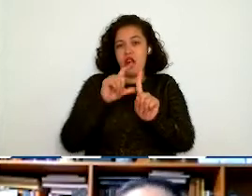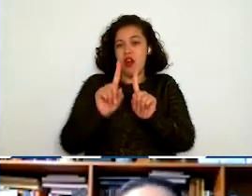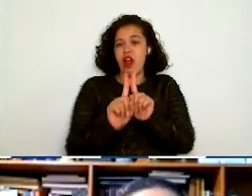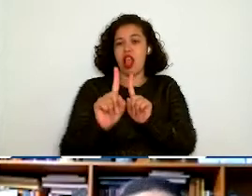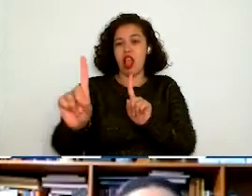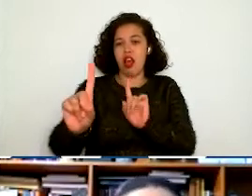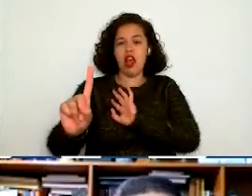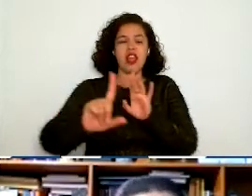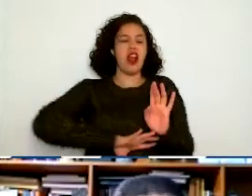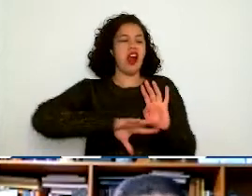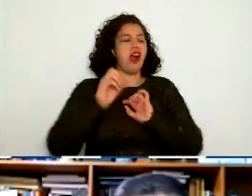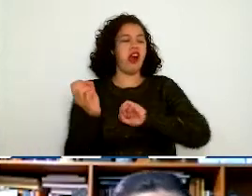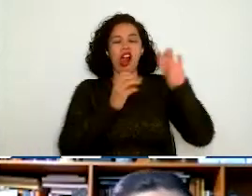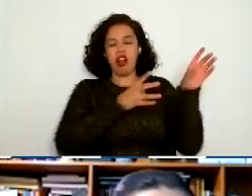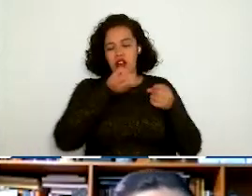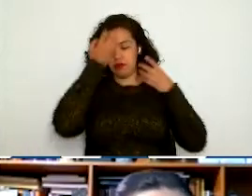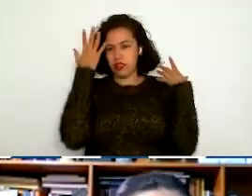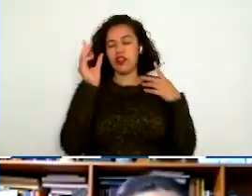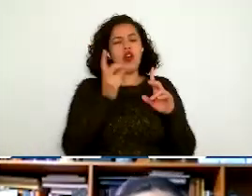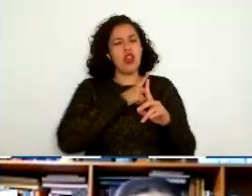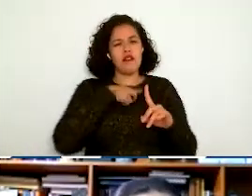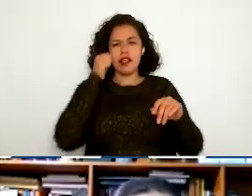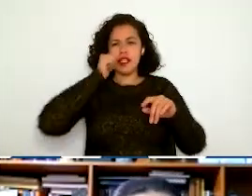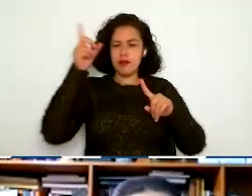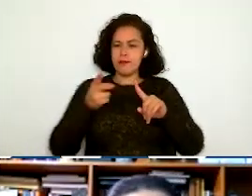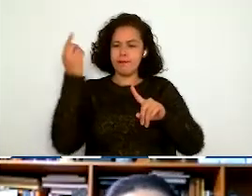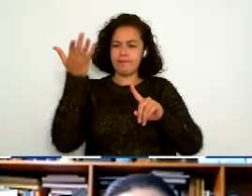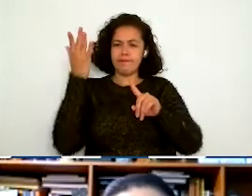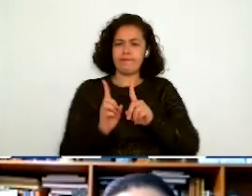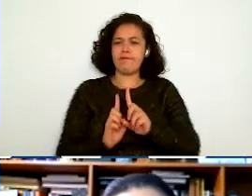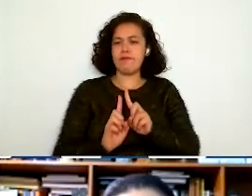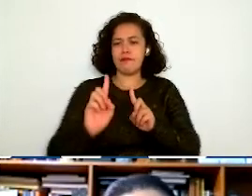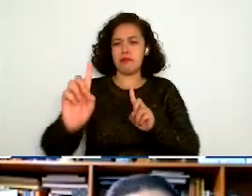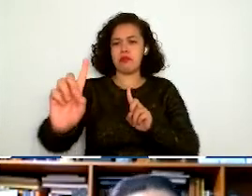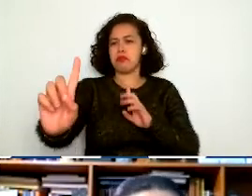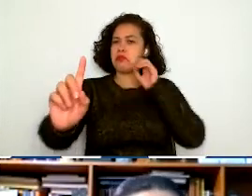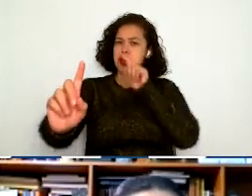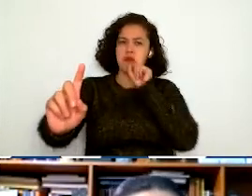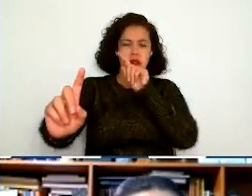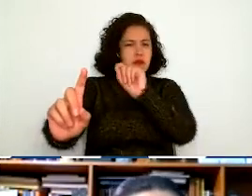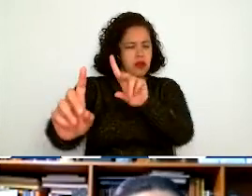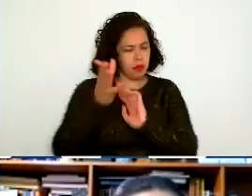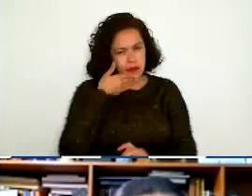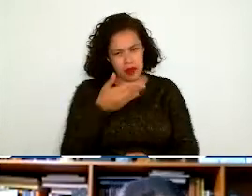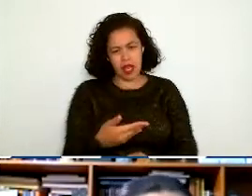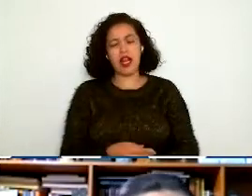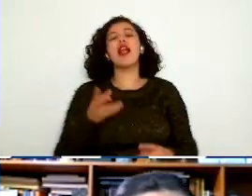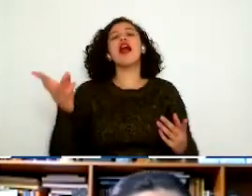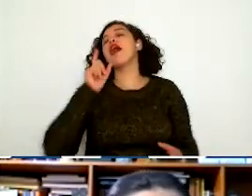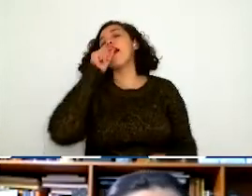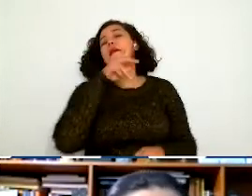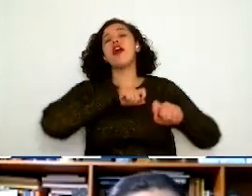está con el profesionista, ¿no? Esto es muy importante. También, ¿no?